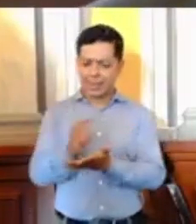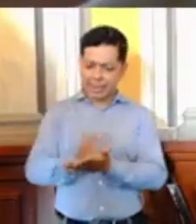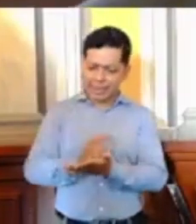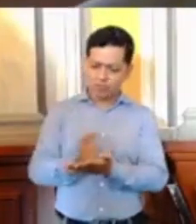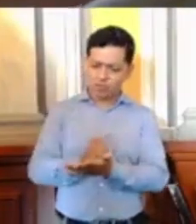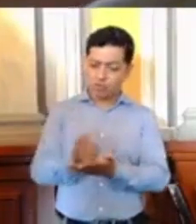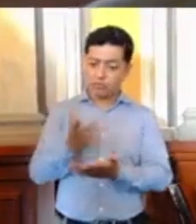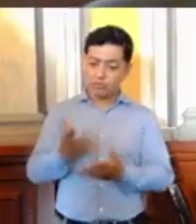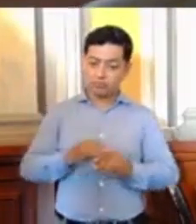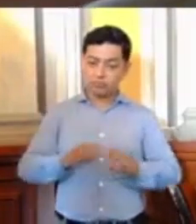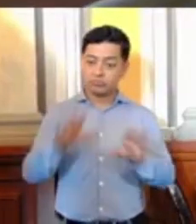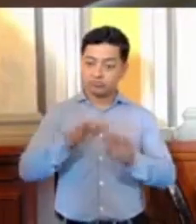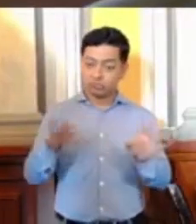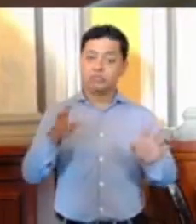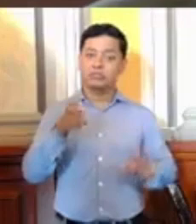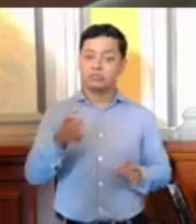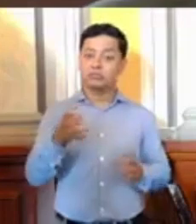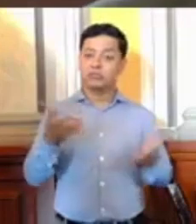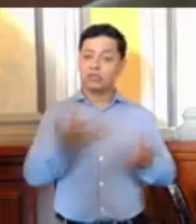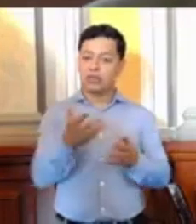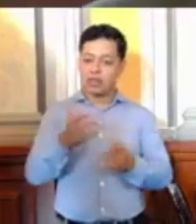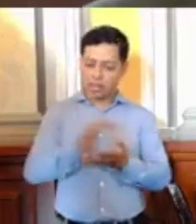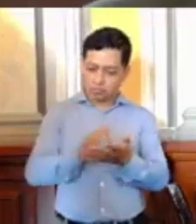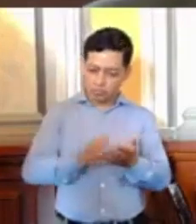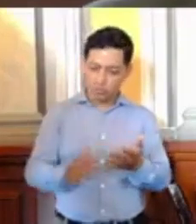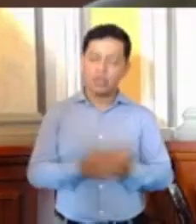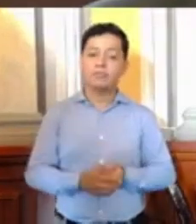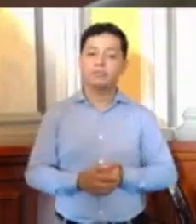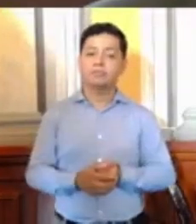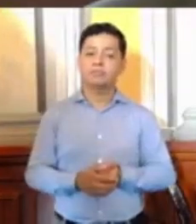industria editorial y la lectura.